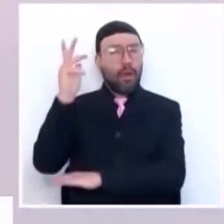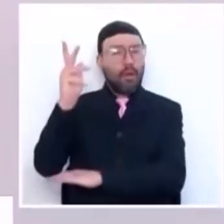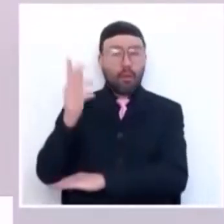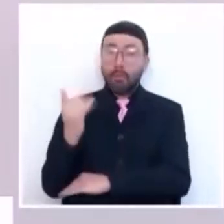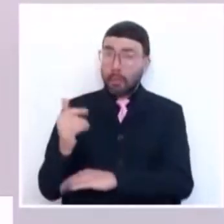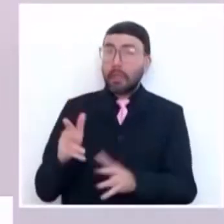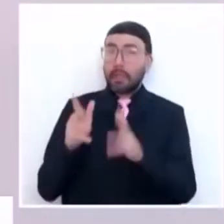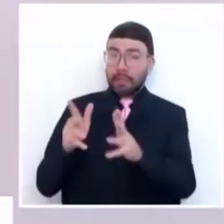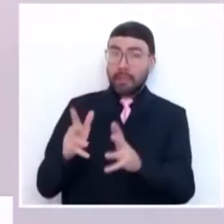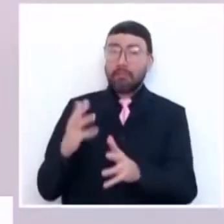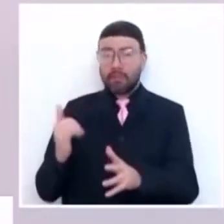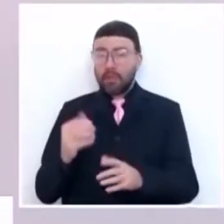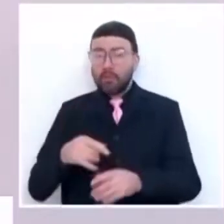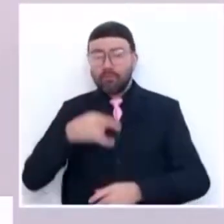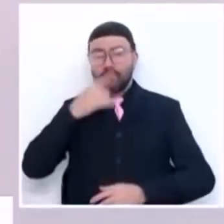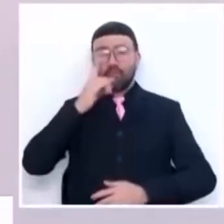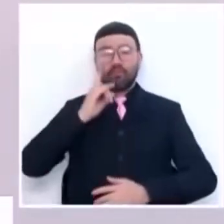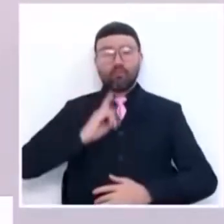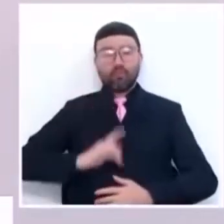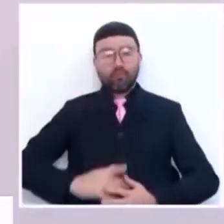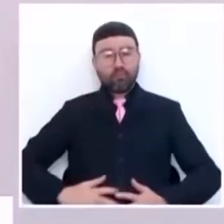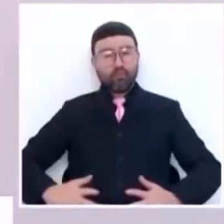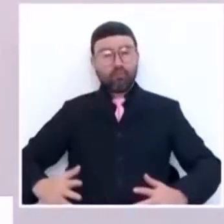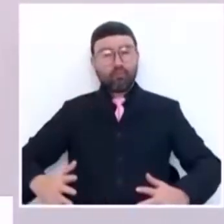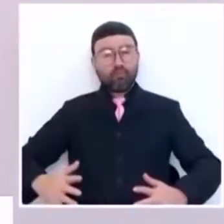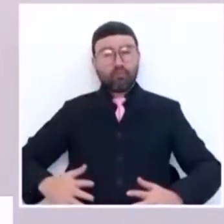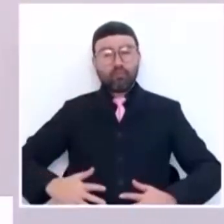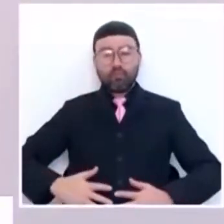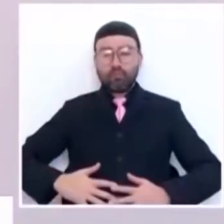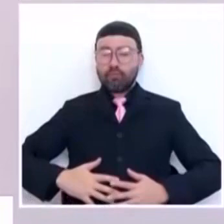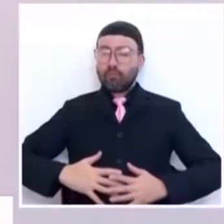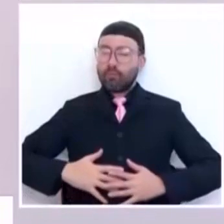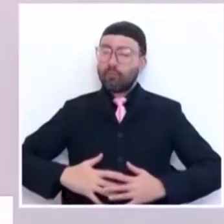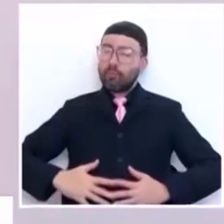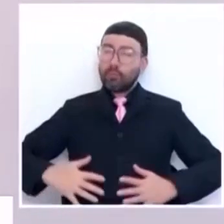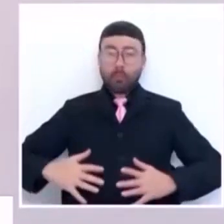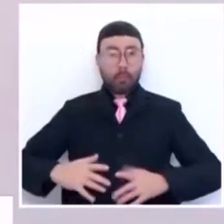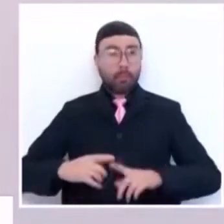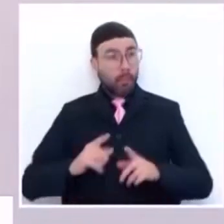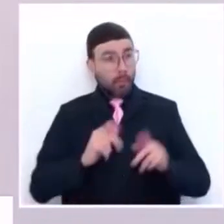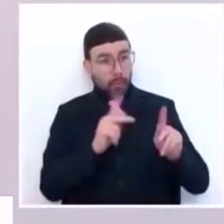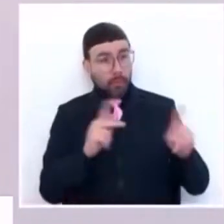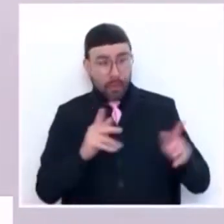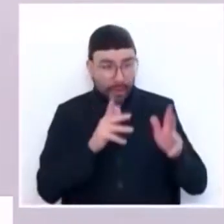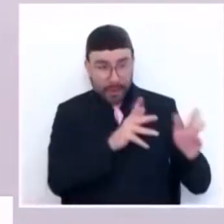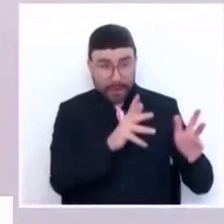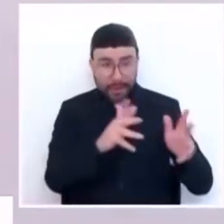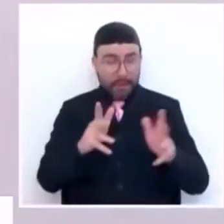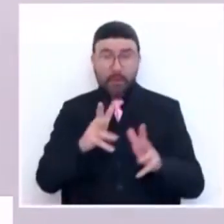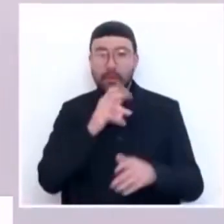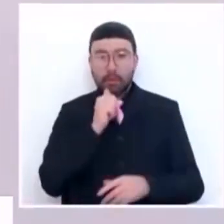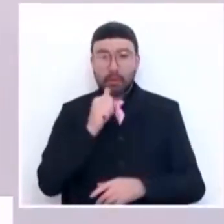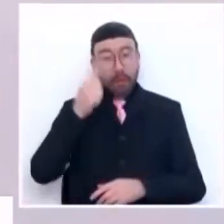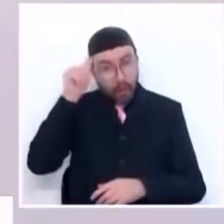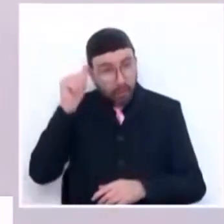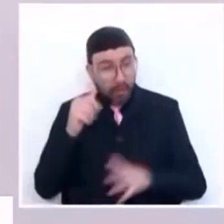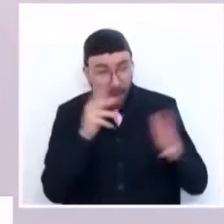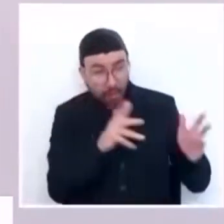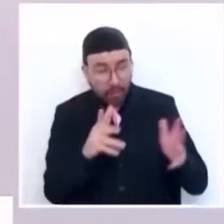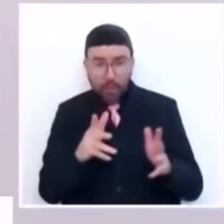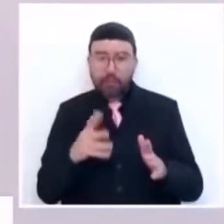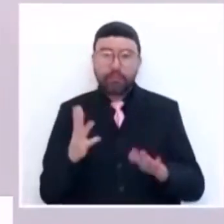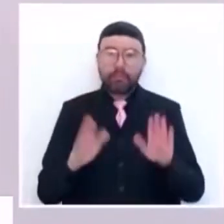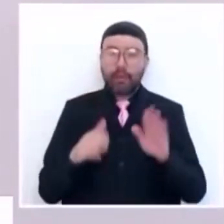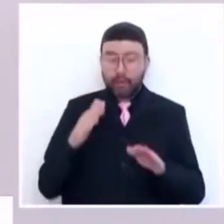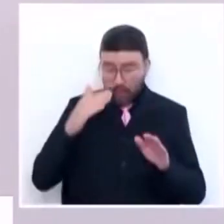es un conocimiento que se le enseñe a todas las personas, o por lo menos que se le recuerde, porque hay que recordar respirar bien,